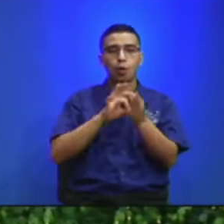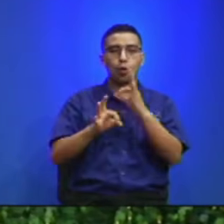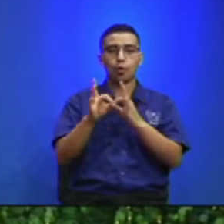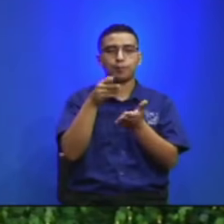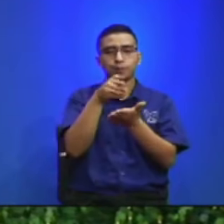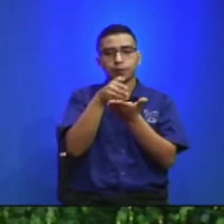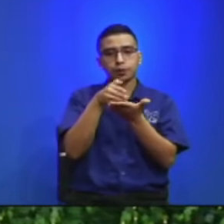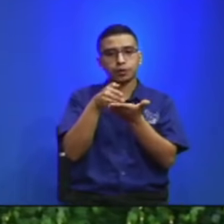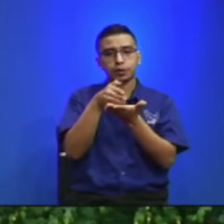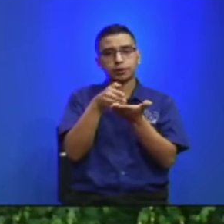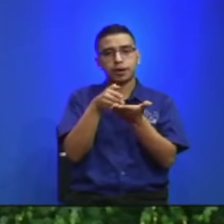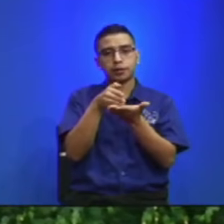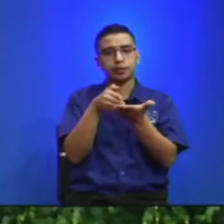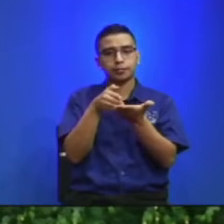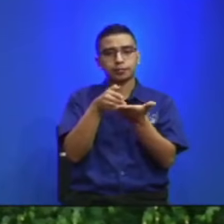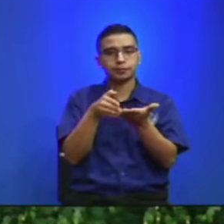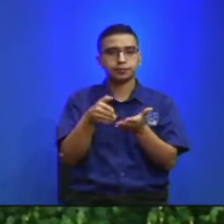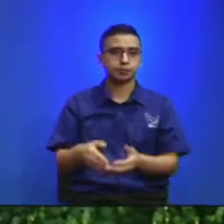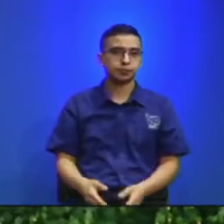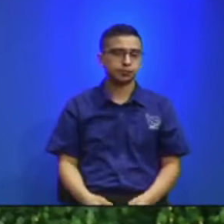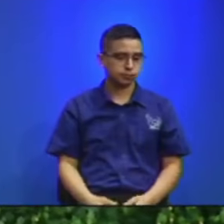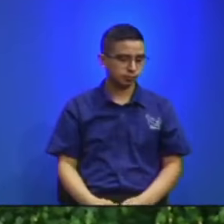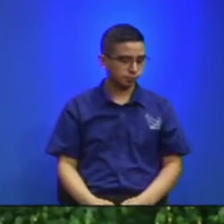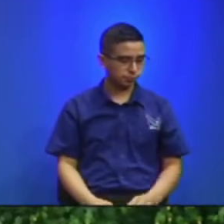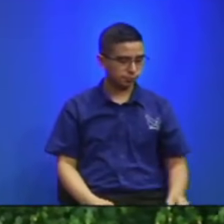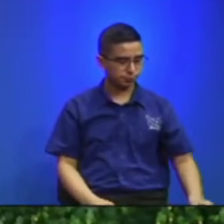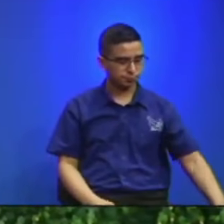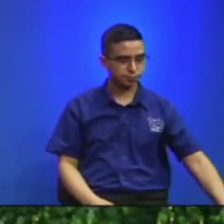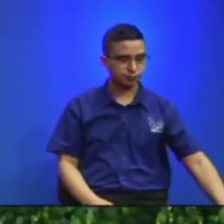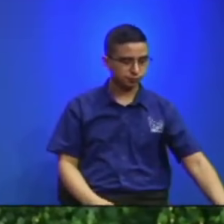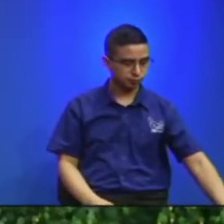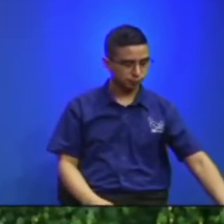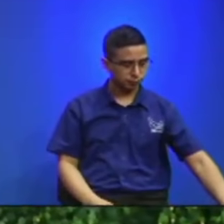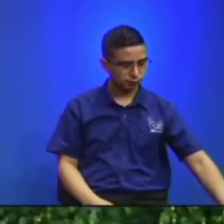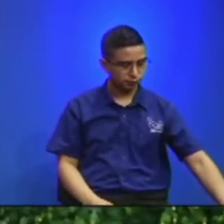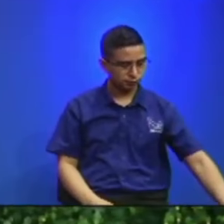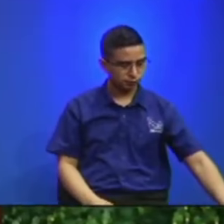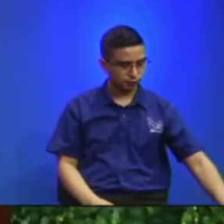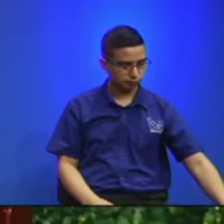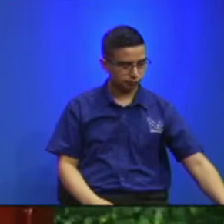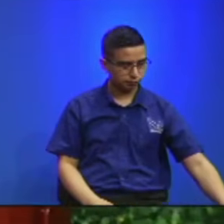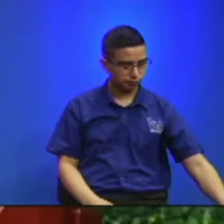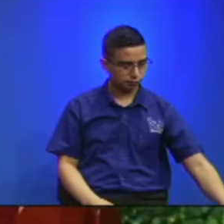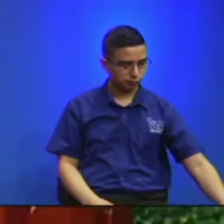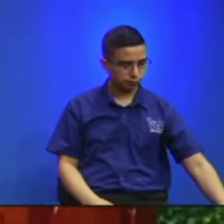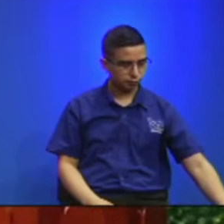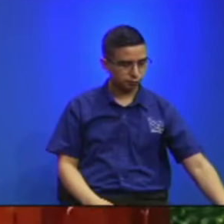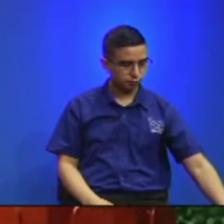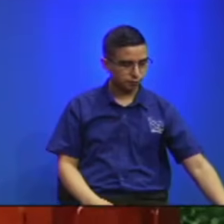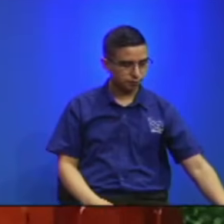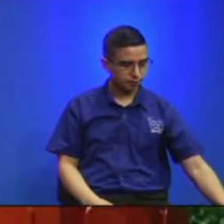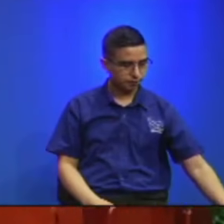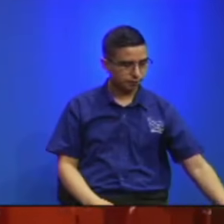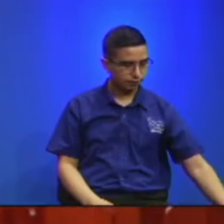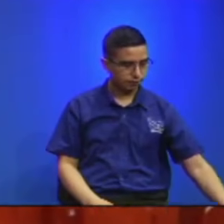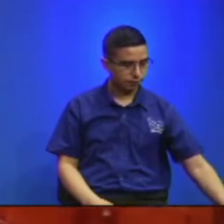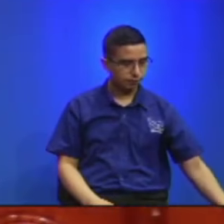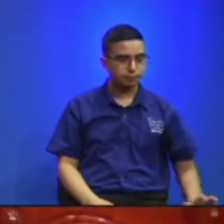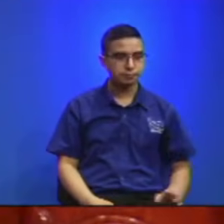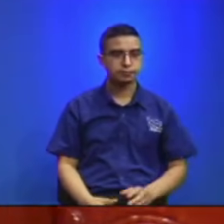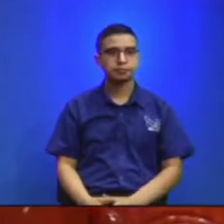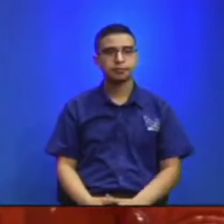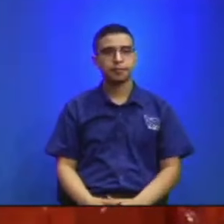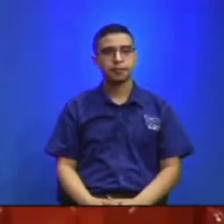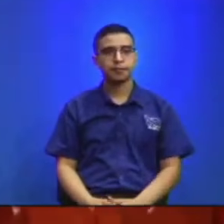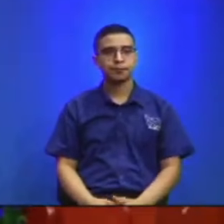algunos dicen nada porque no lo no lo partieron así como partido